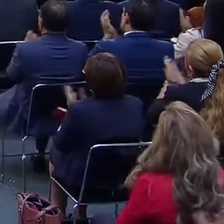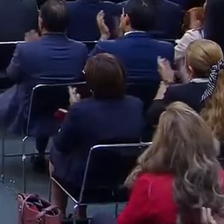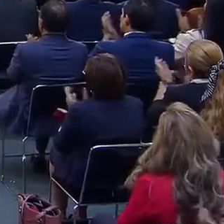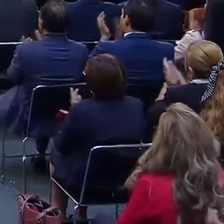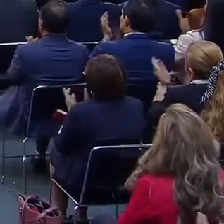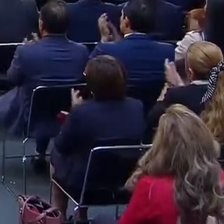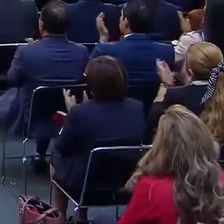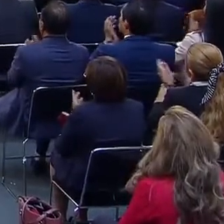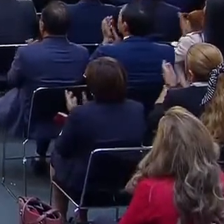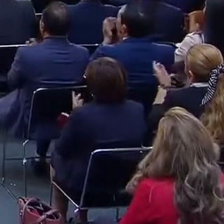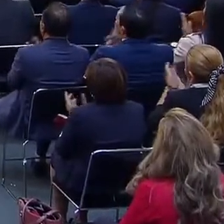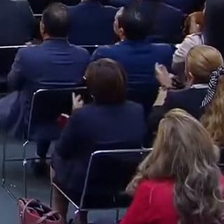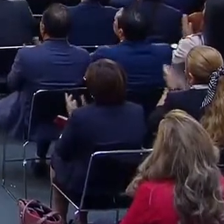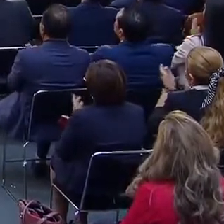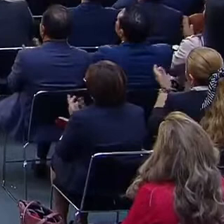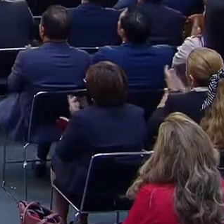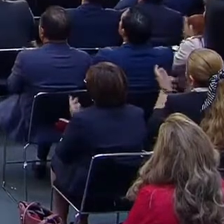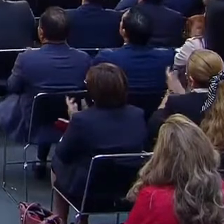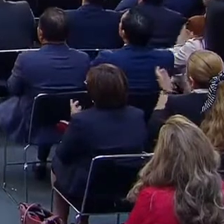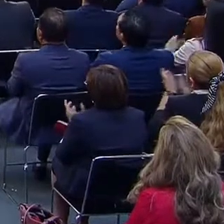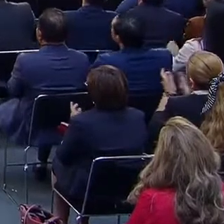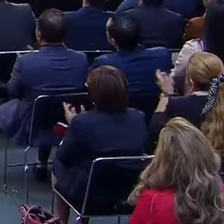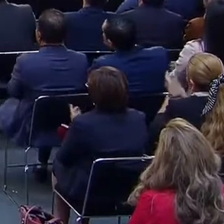de Diputados.